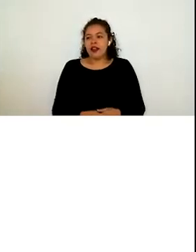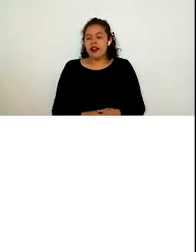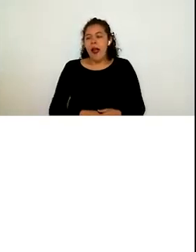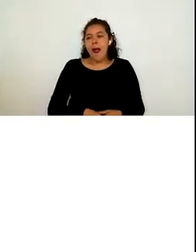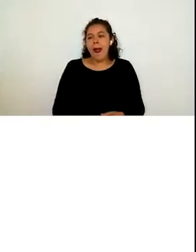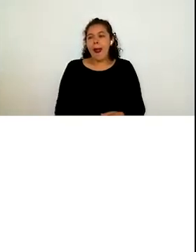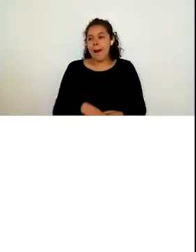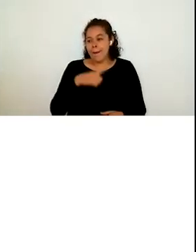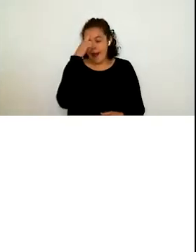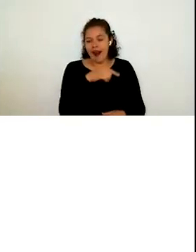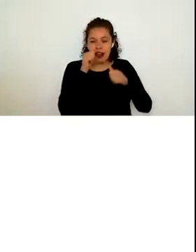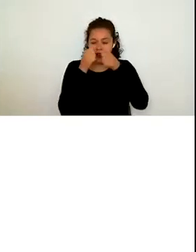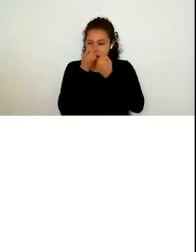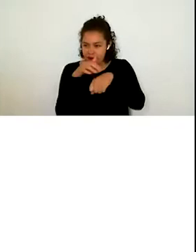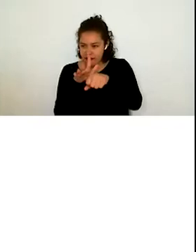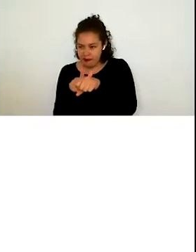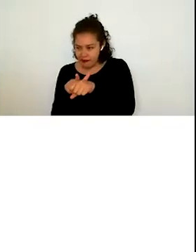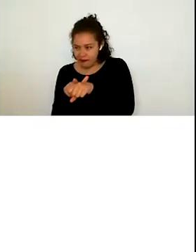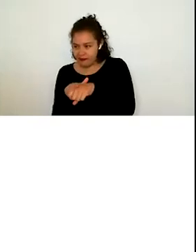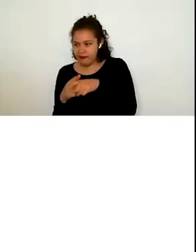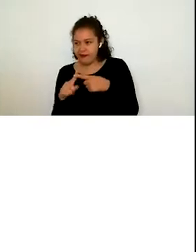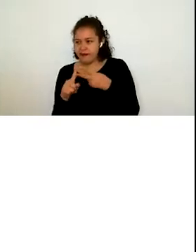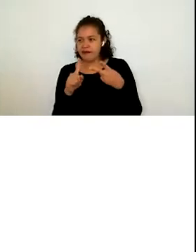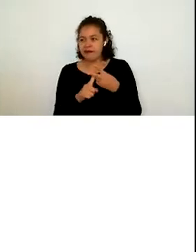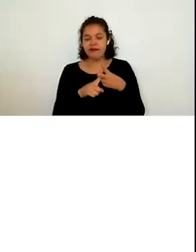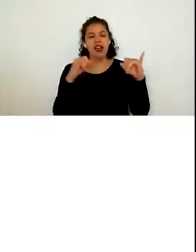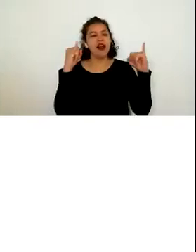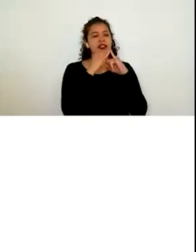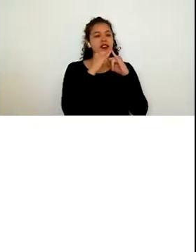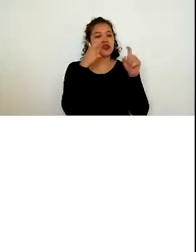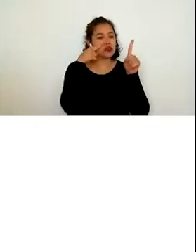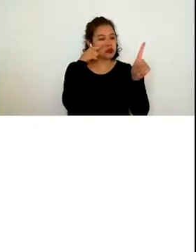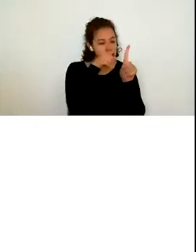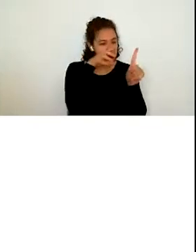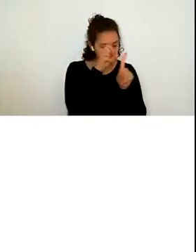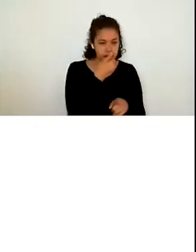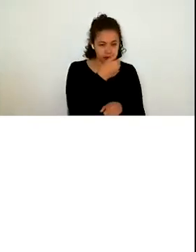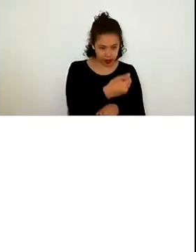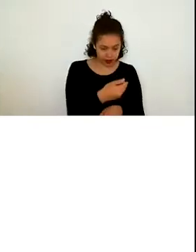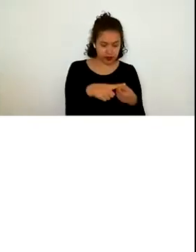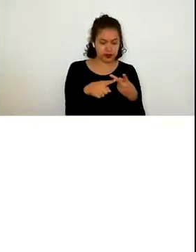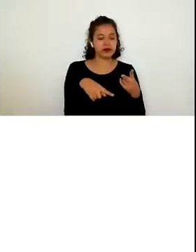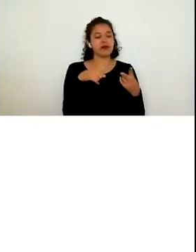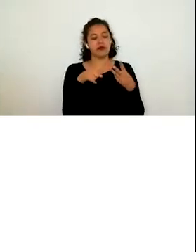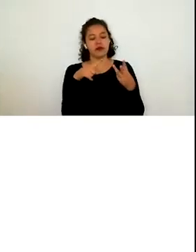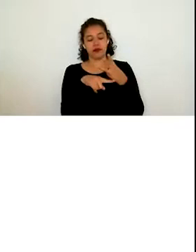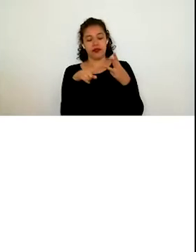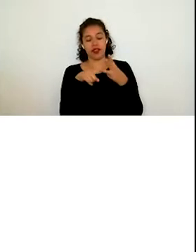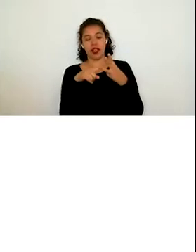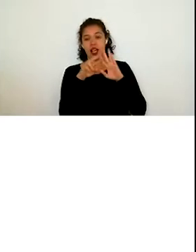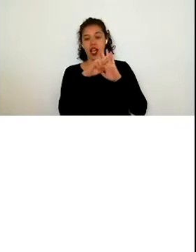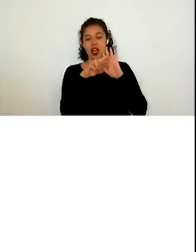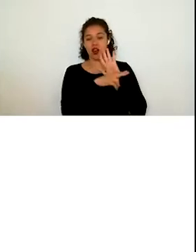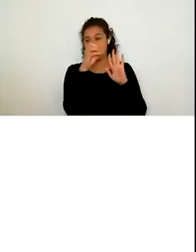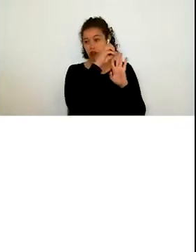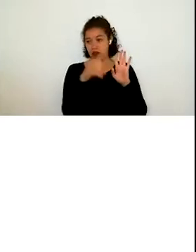social, que se esté cumpliendo el objeto de la institución, que se cumpla con las normativas y las obligaciones